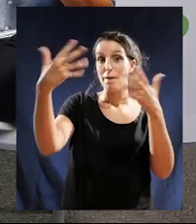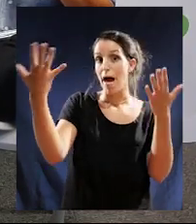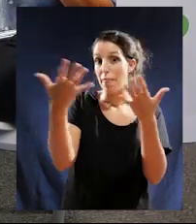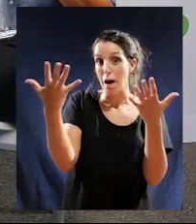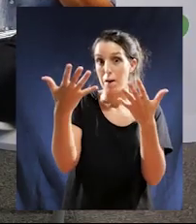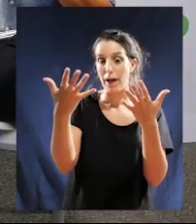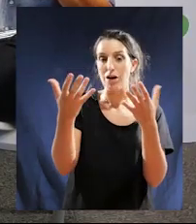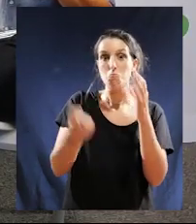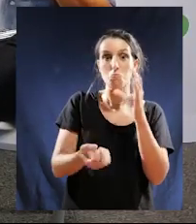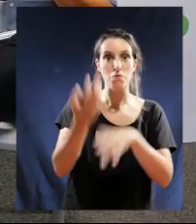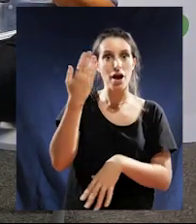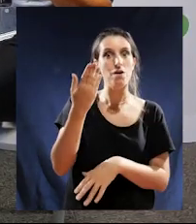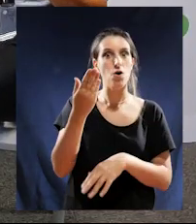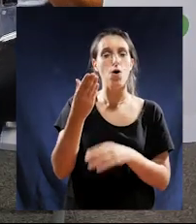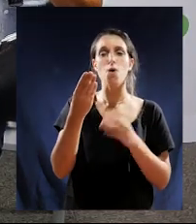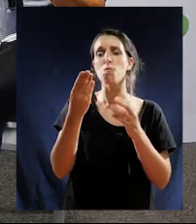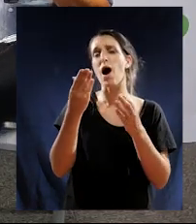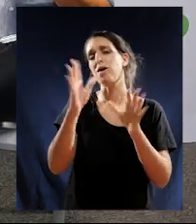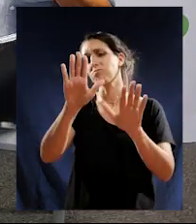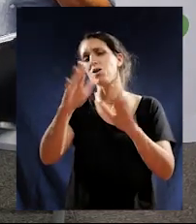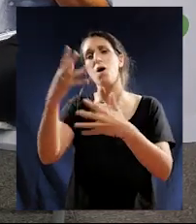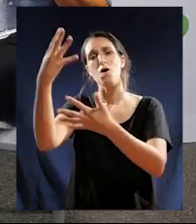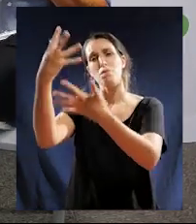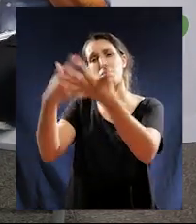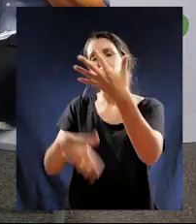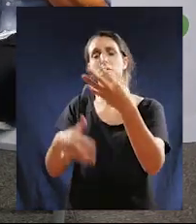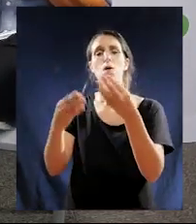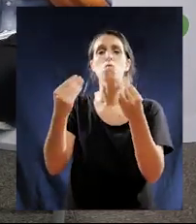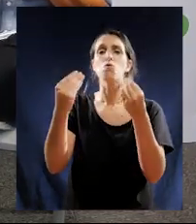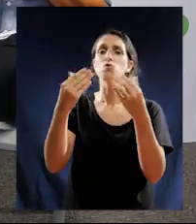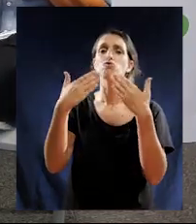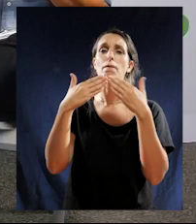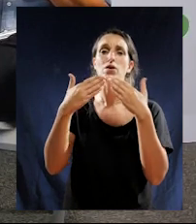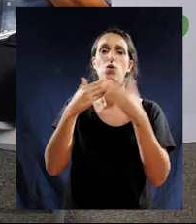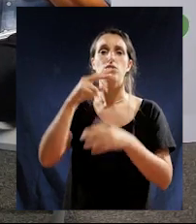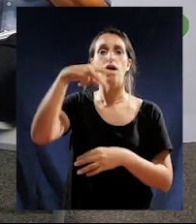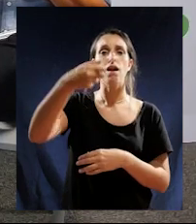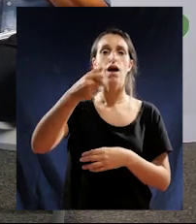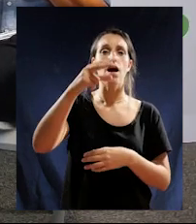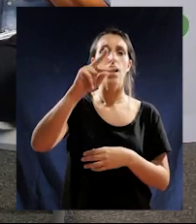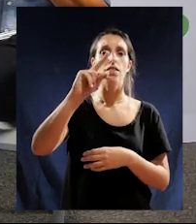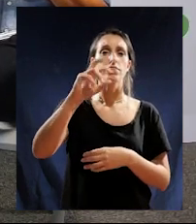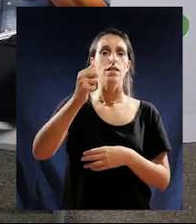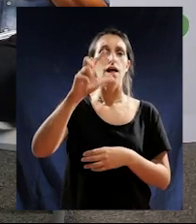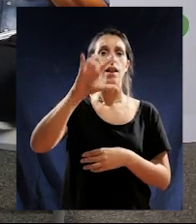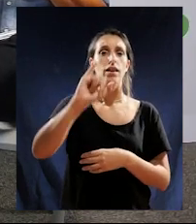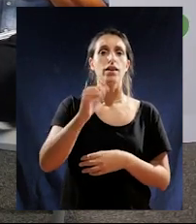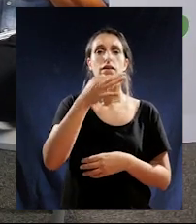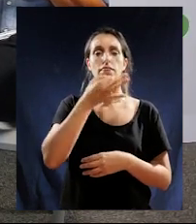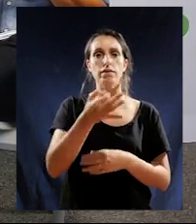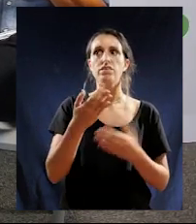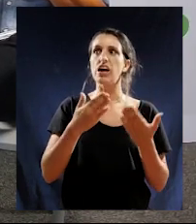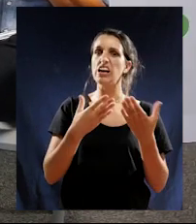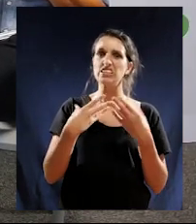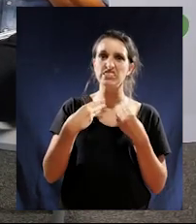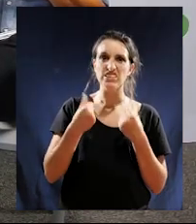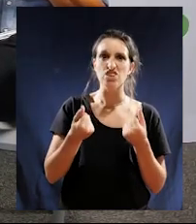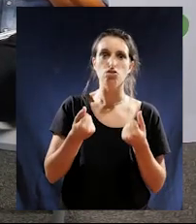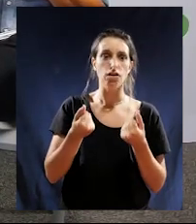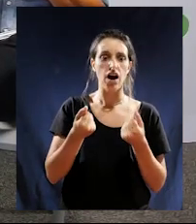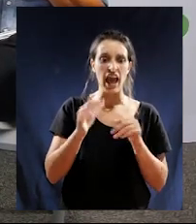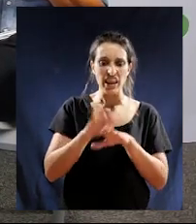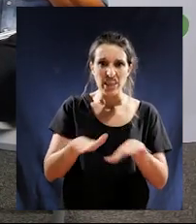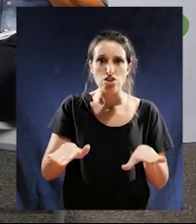Sí. Bueno, tenemos muchísimas preguntas. Natalie Pérez dice, siento que tengo que estar